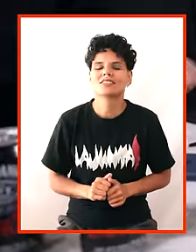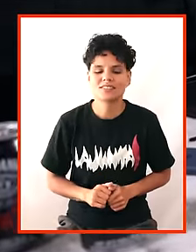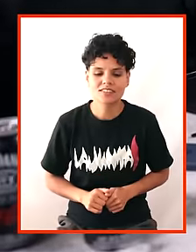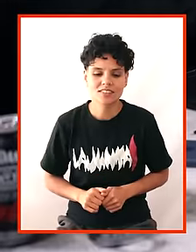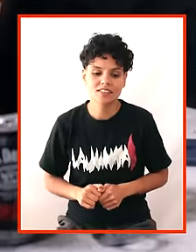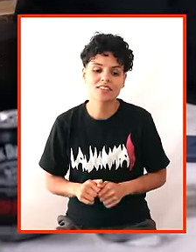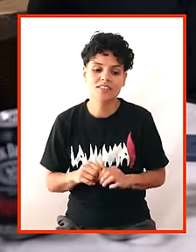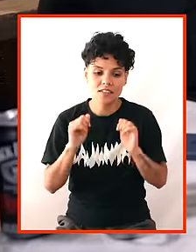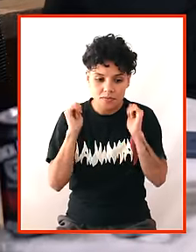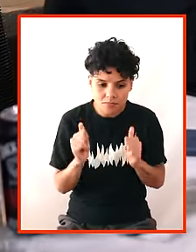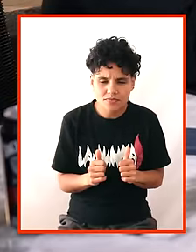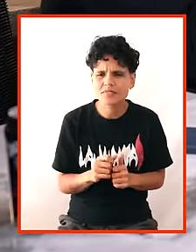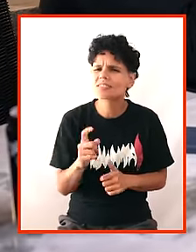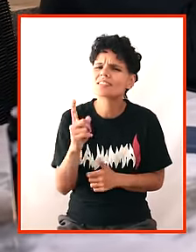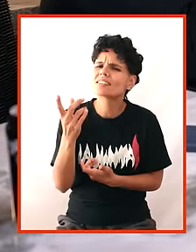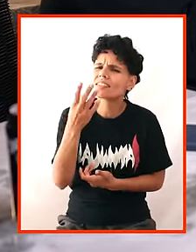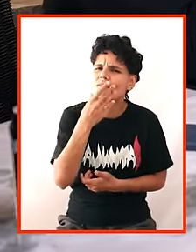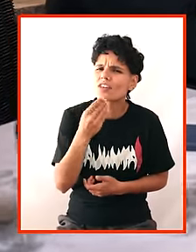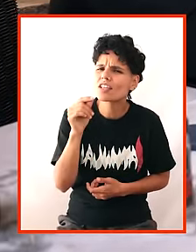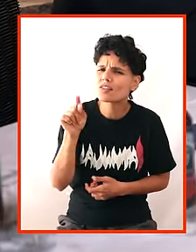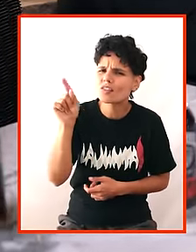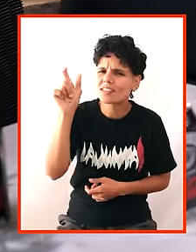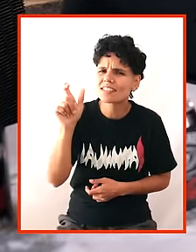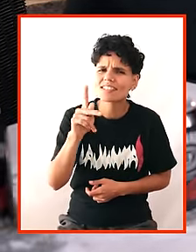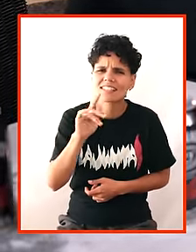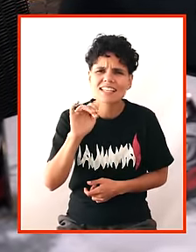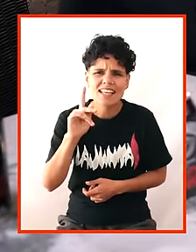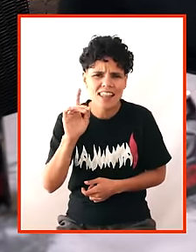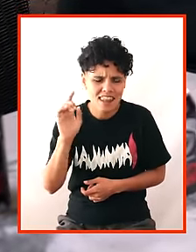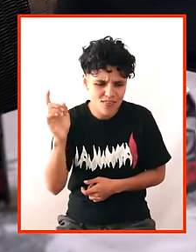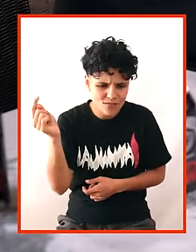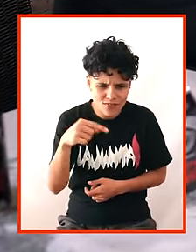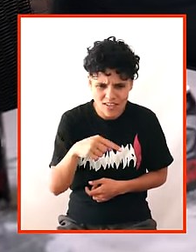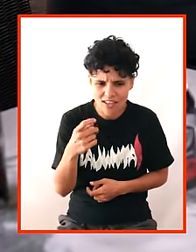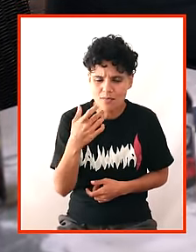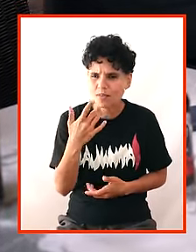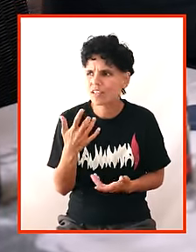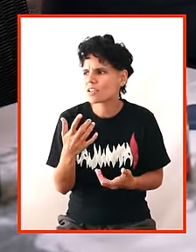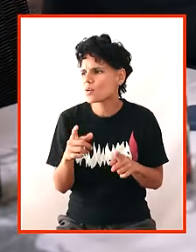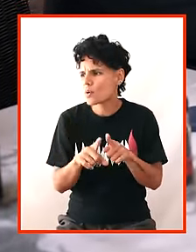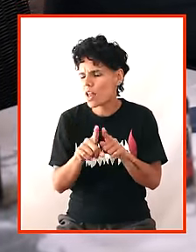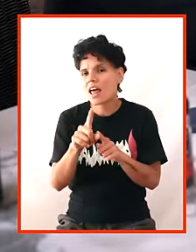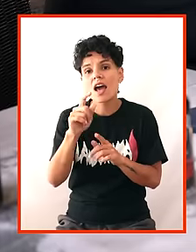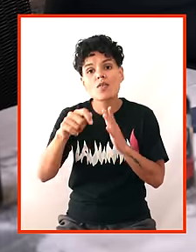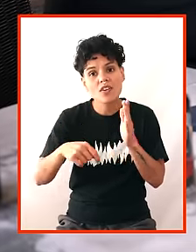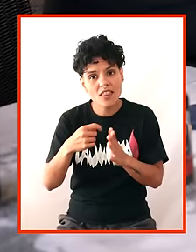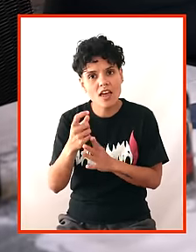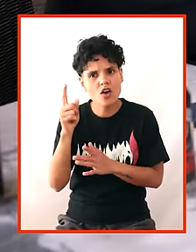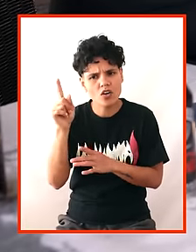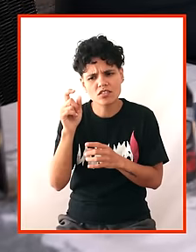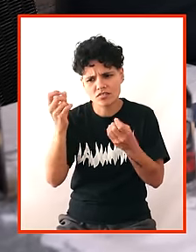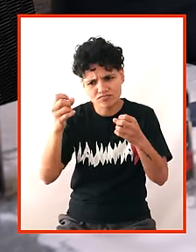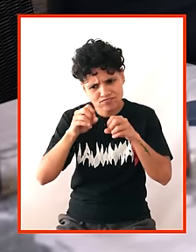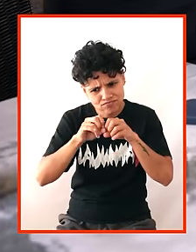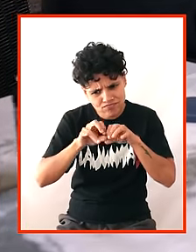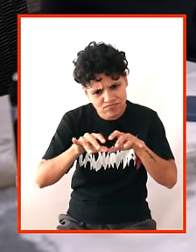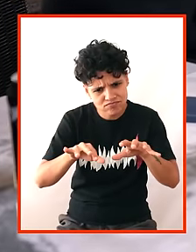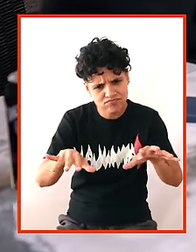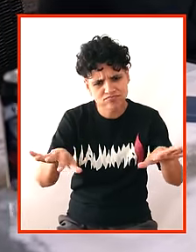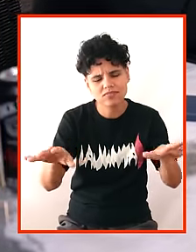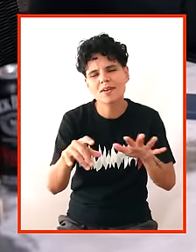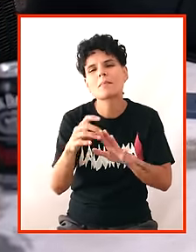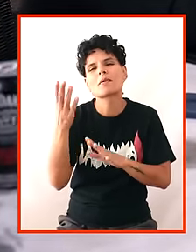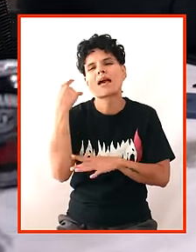video para mí. Oye, lindo esto de que haya venido, es lindo los recuerdos. Hay un video muy viral, pero viral más ñoño de la época